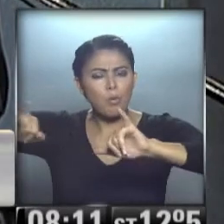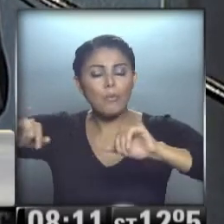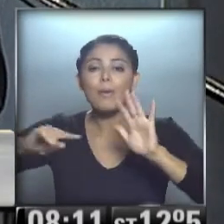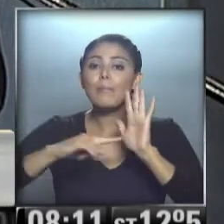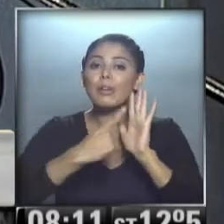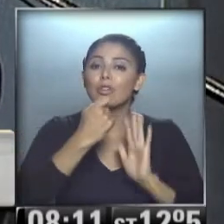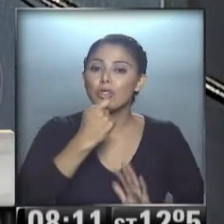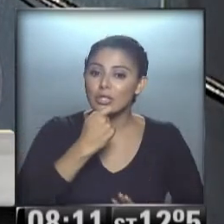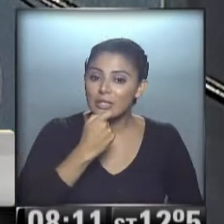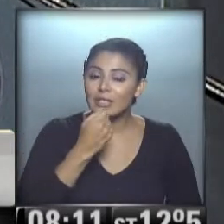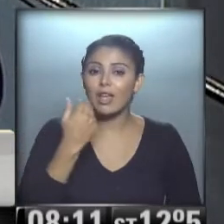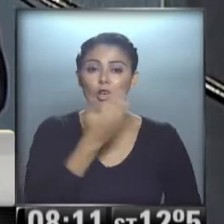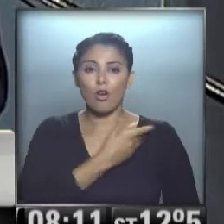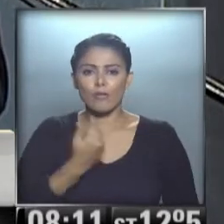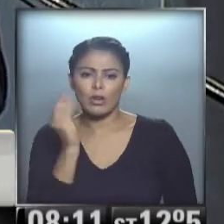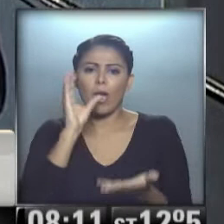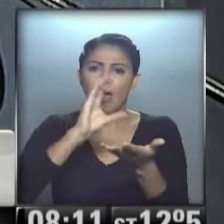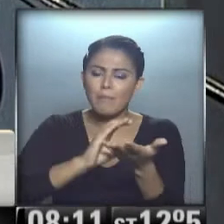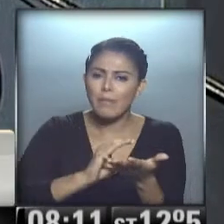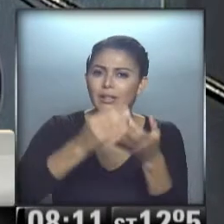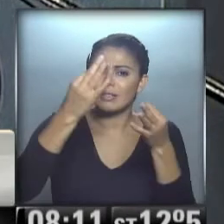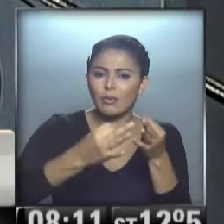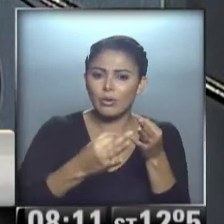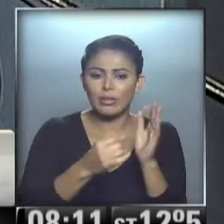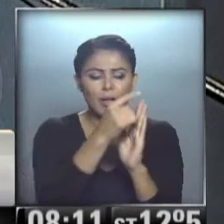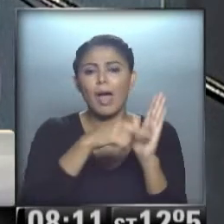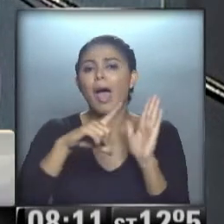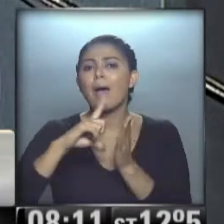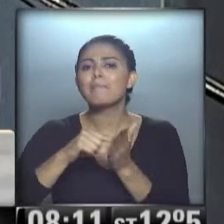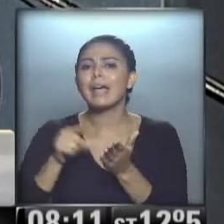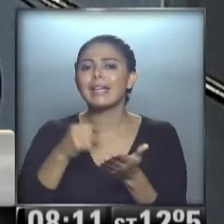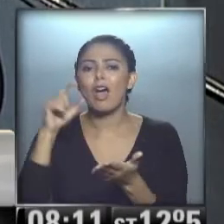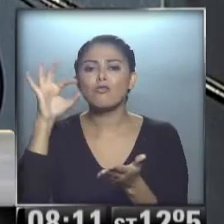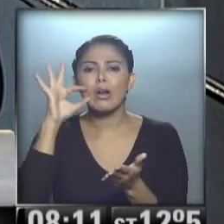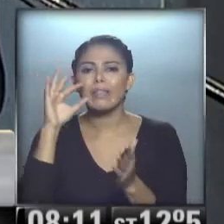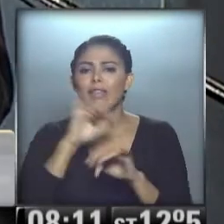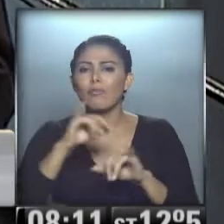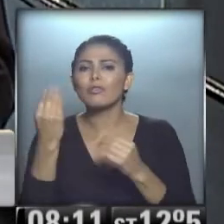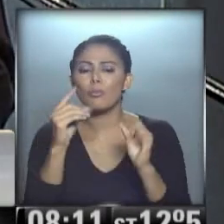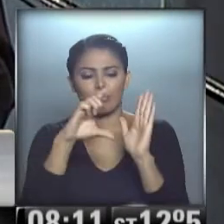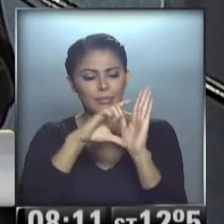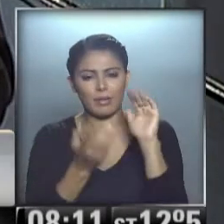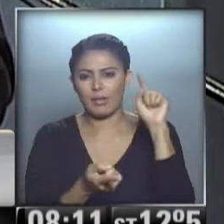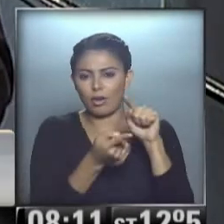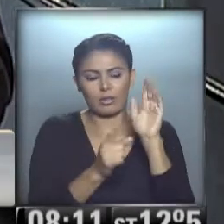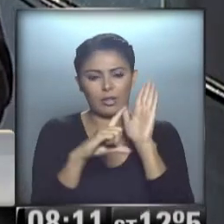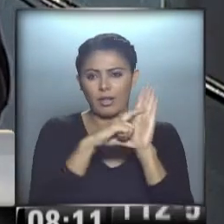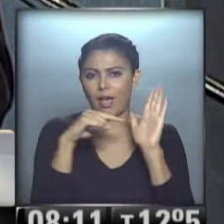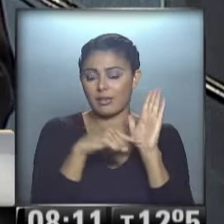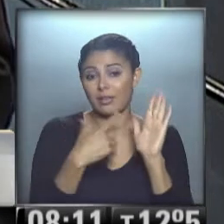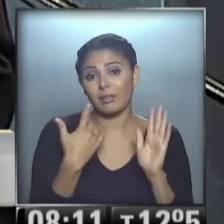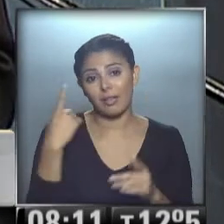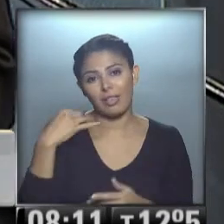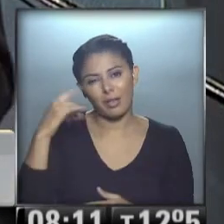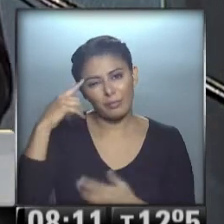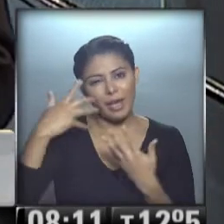hay una inversión significativa, la cobertura es página 40 y es esto. La verdad es que es para